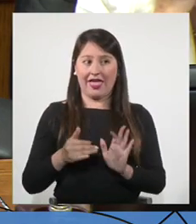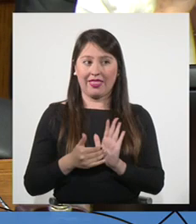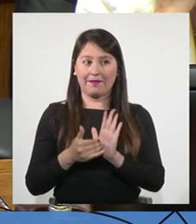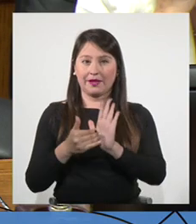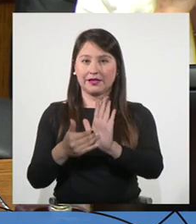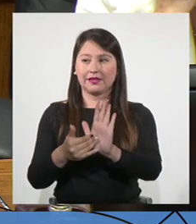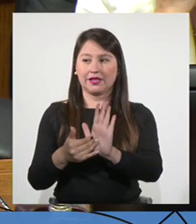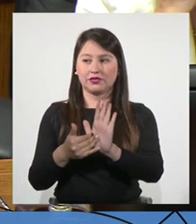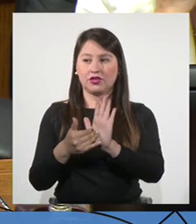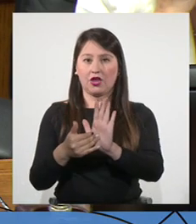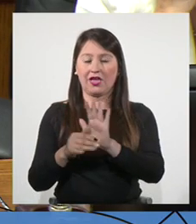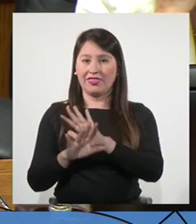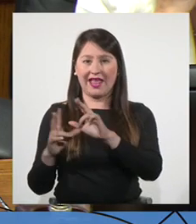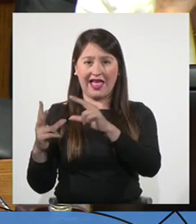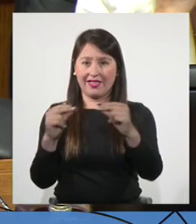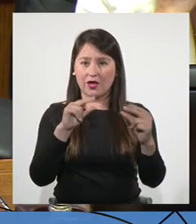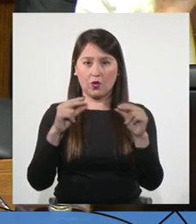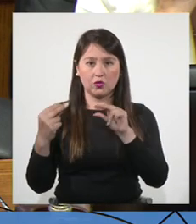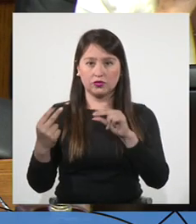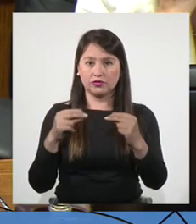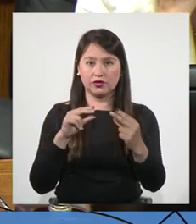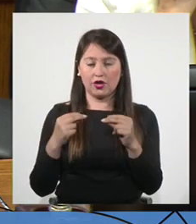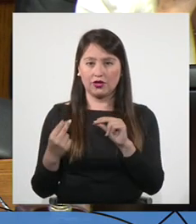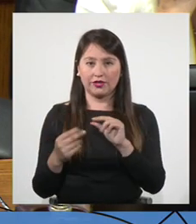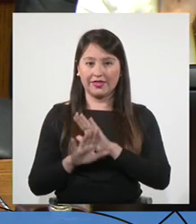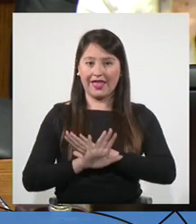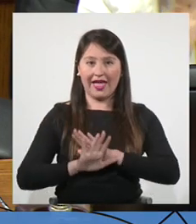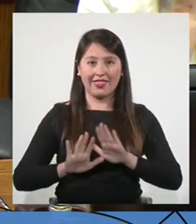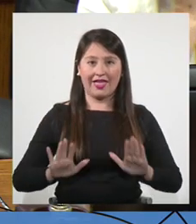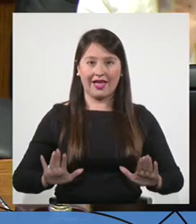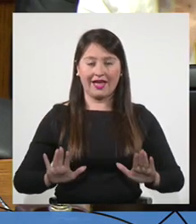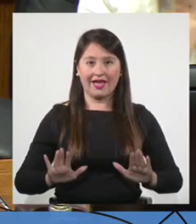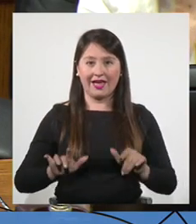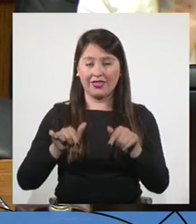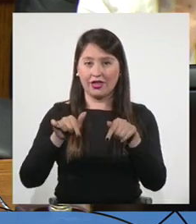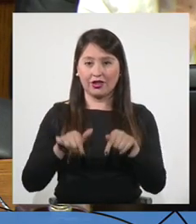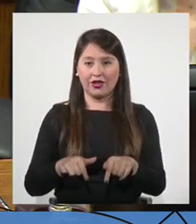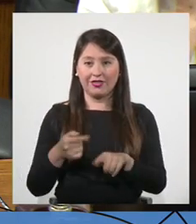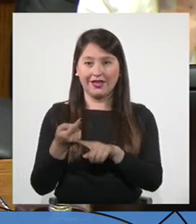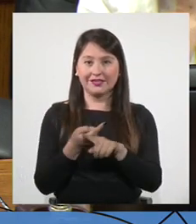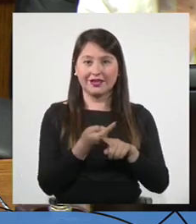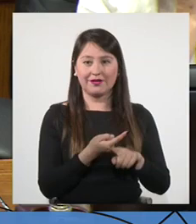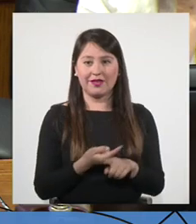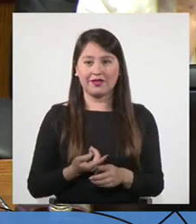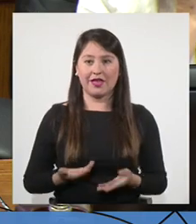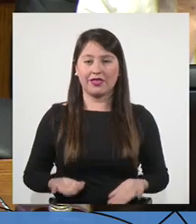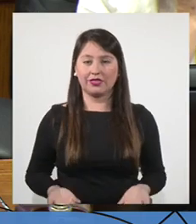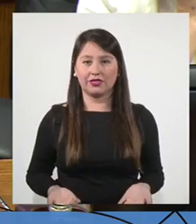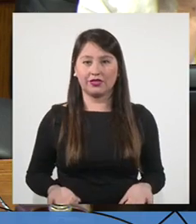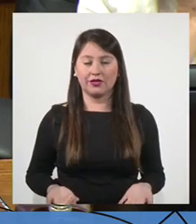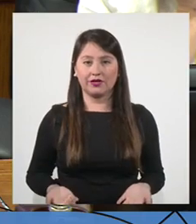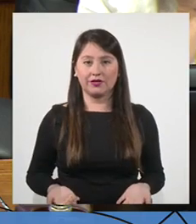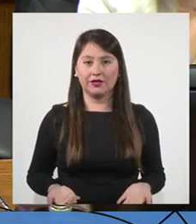nada de la discusión de lo que hoy día se ha tratado. Siempre